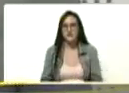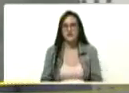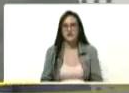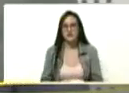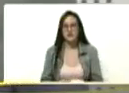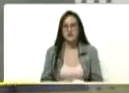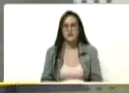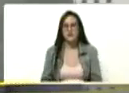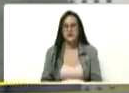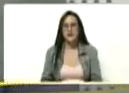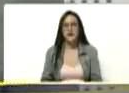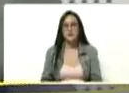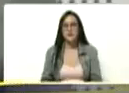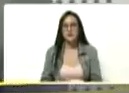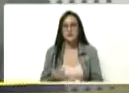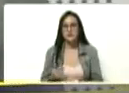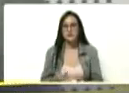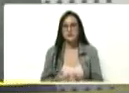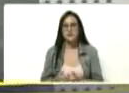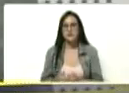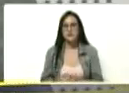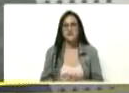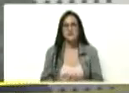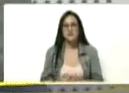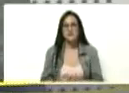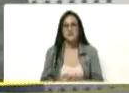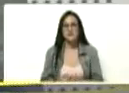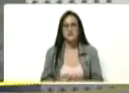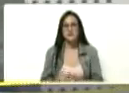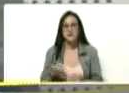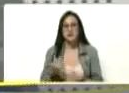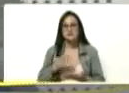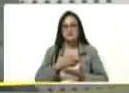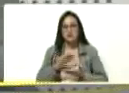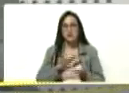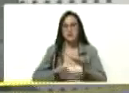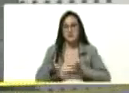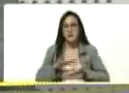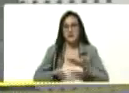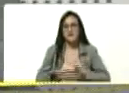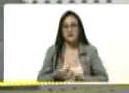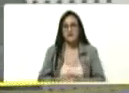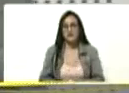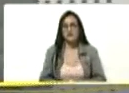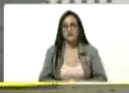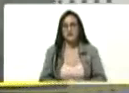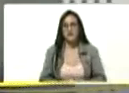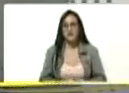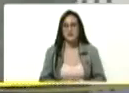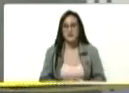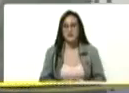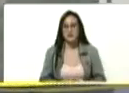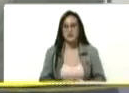un futuro brillante para todos. I close with the words of José Martí. Concluyo con las palabras de José